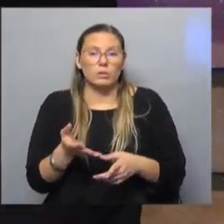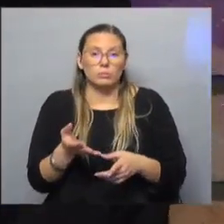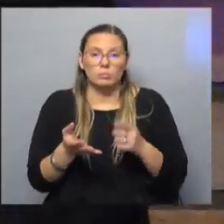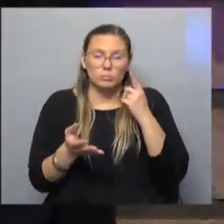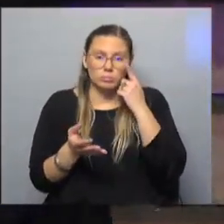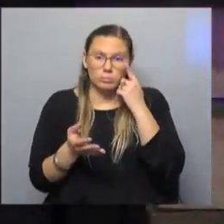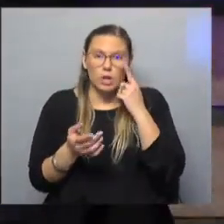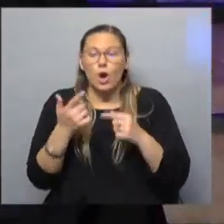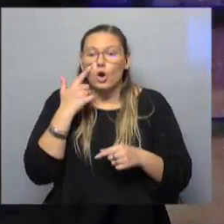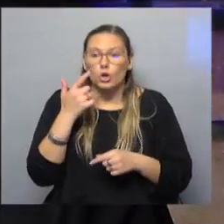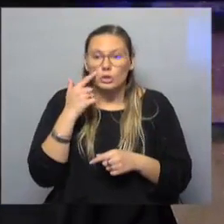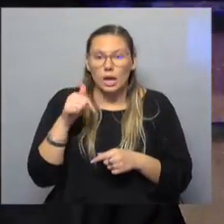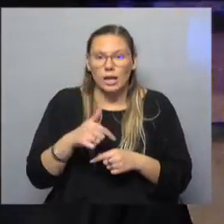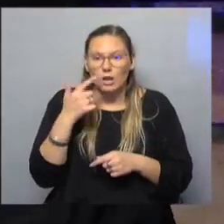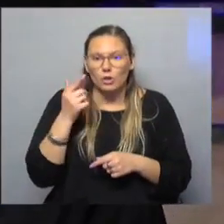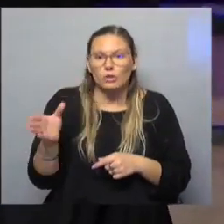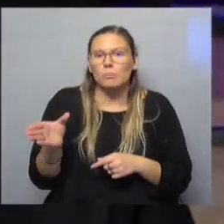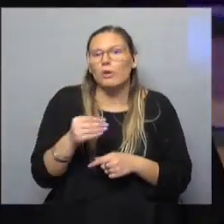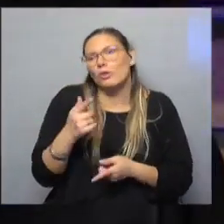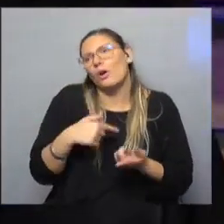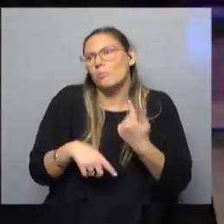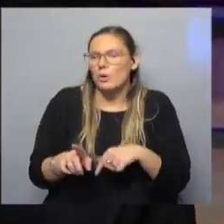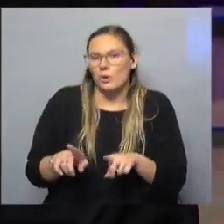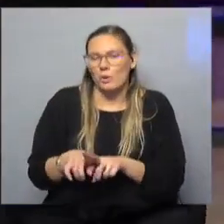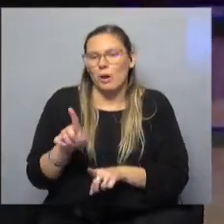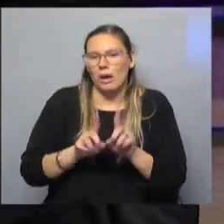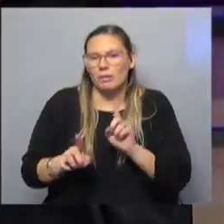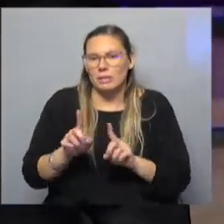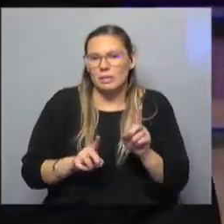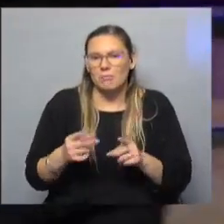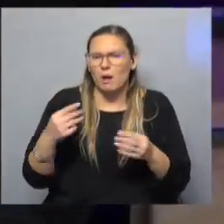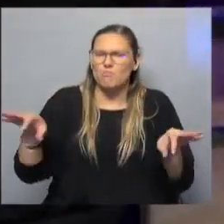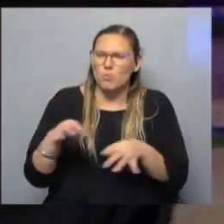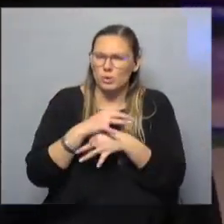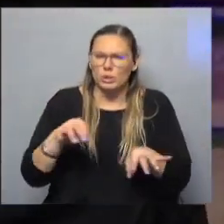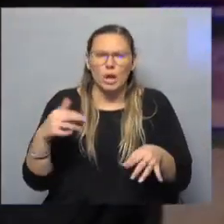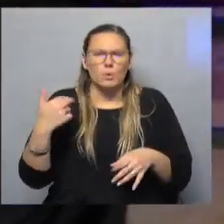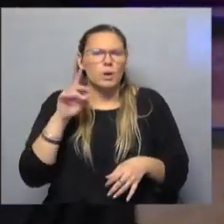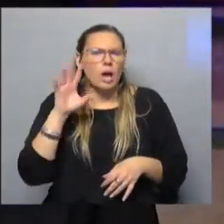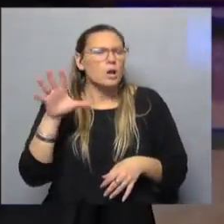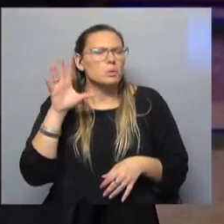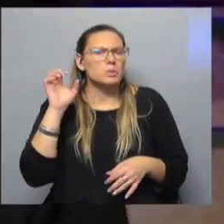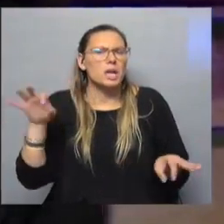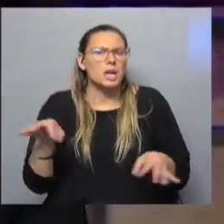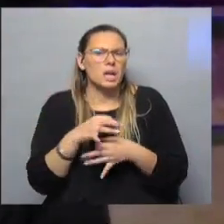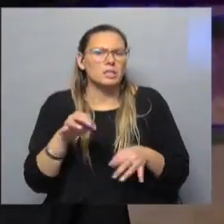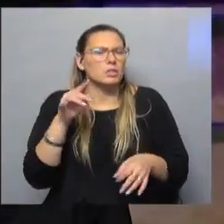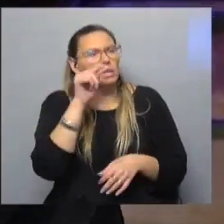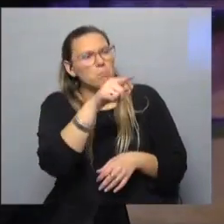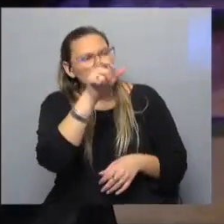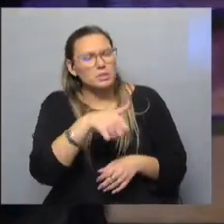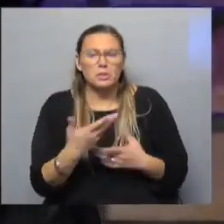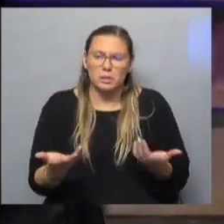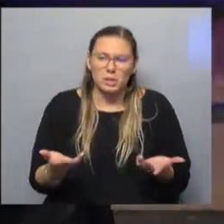eso. Te conoces con, acá nos conocemos todos, pero igual, viste que a veces por ahí decís, hay tanta música, nunca escuché las canciones de tal o de tal,